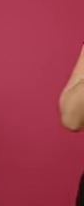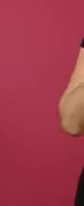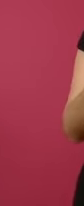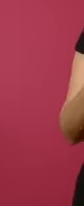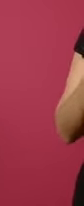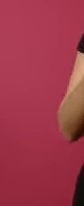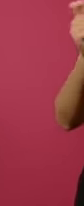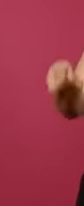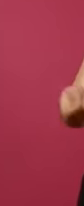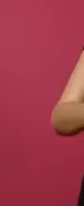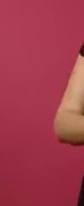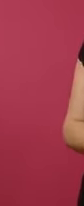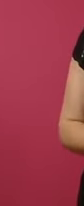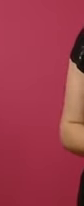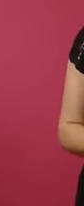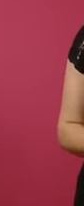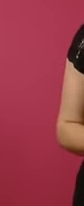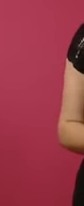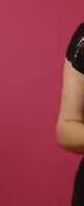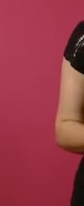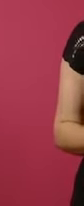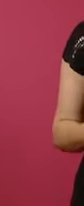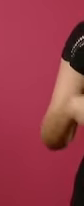Yo estoy contento porque